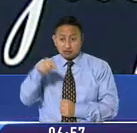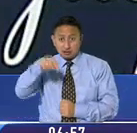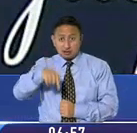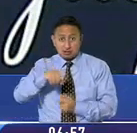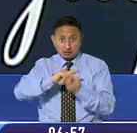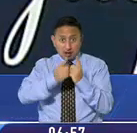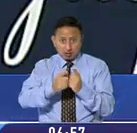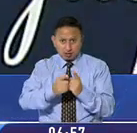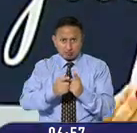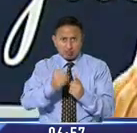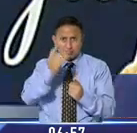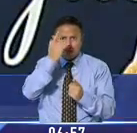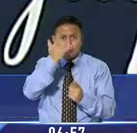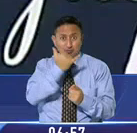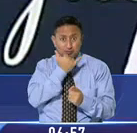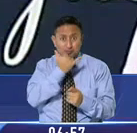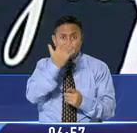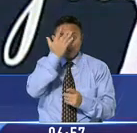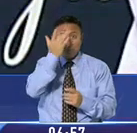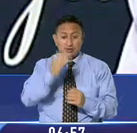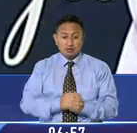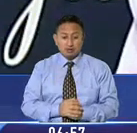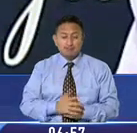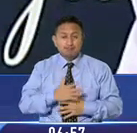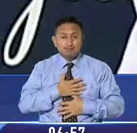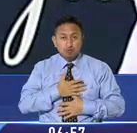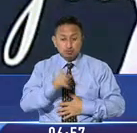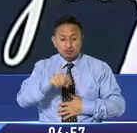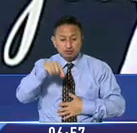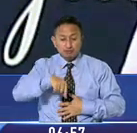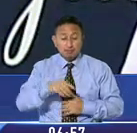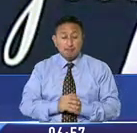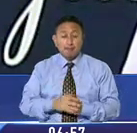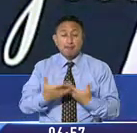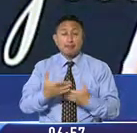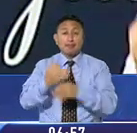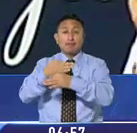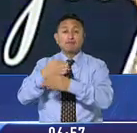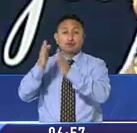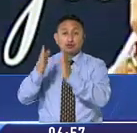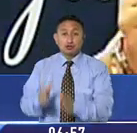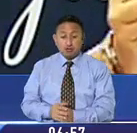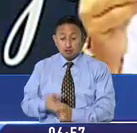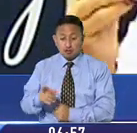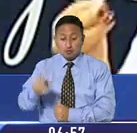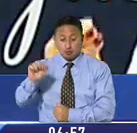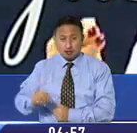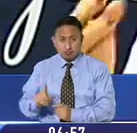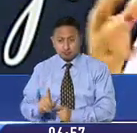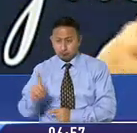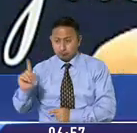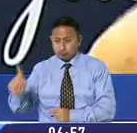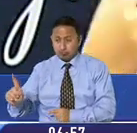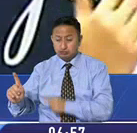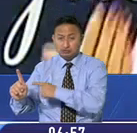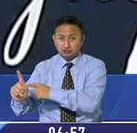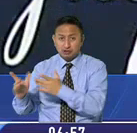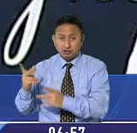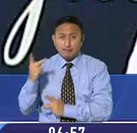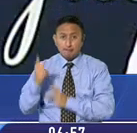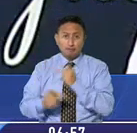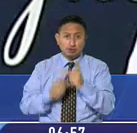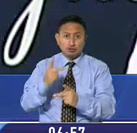retirarla? Porque nosotros necesitamos separar al funcionario para que él pueda, en un